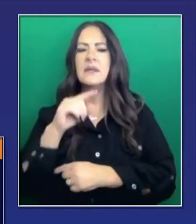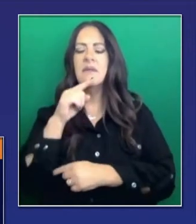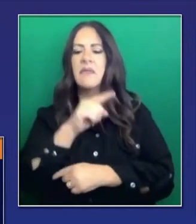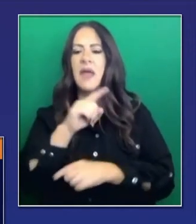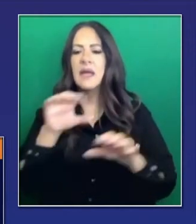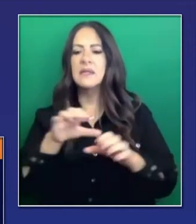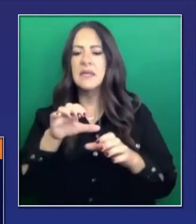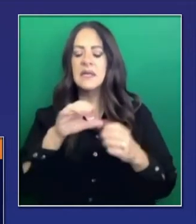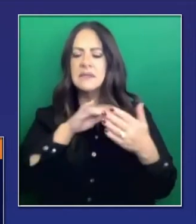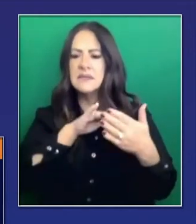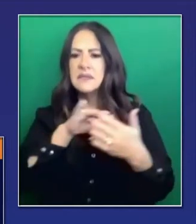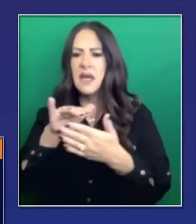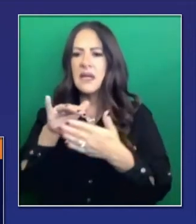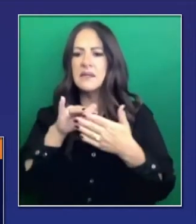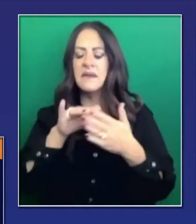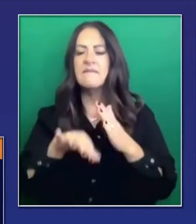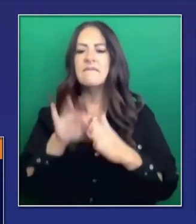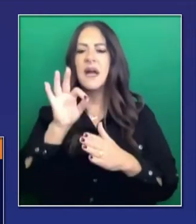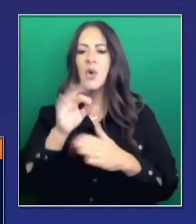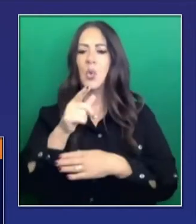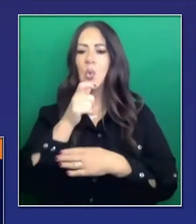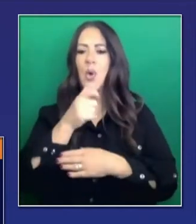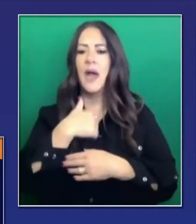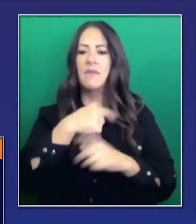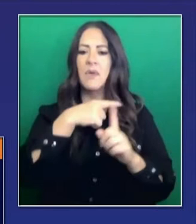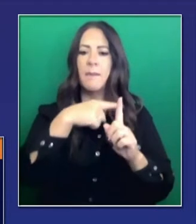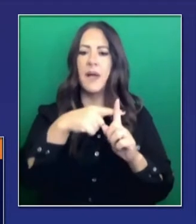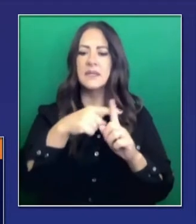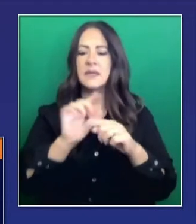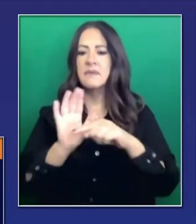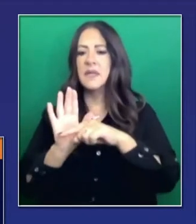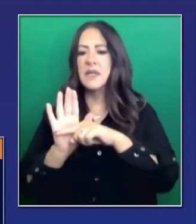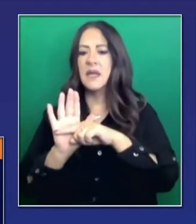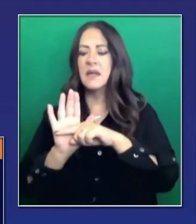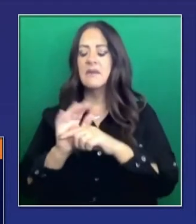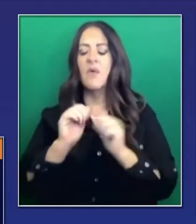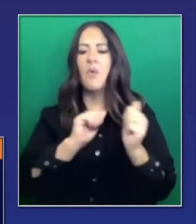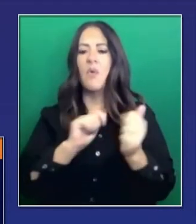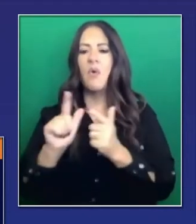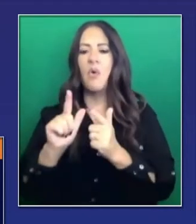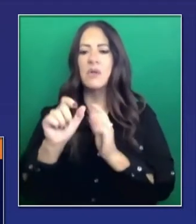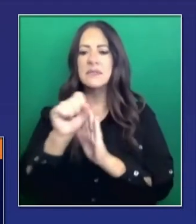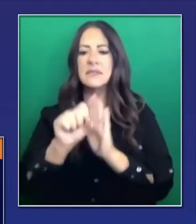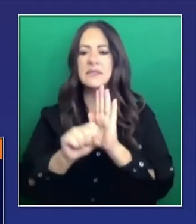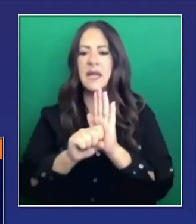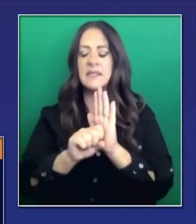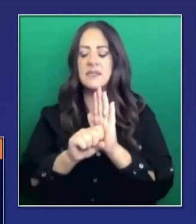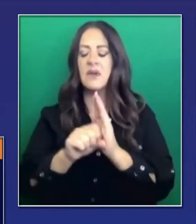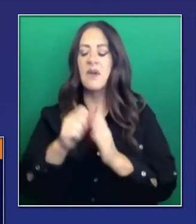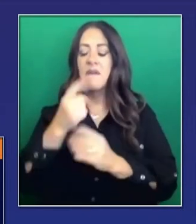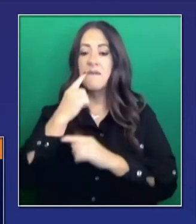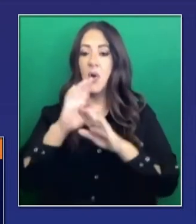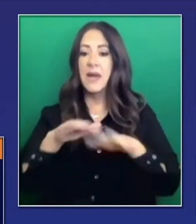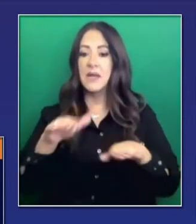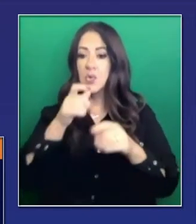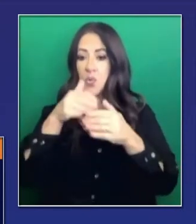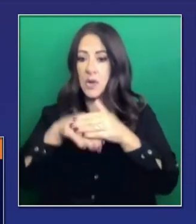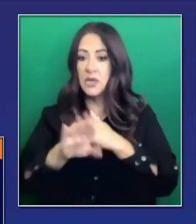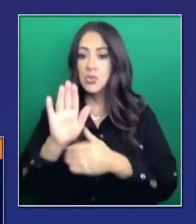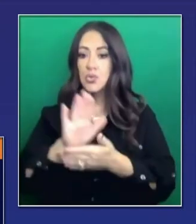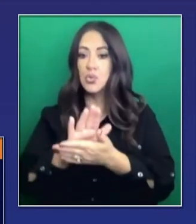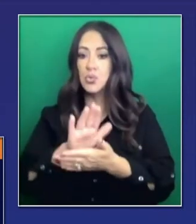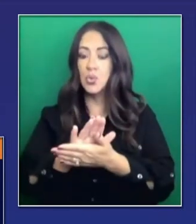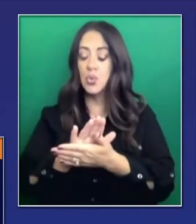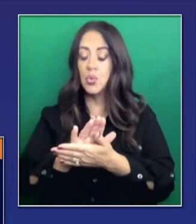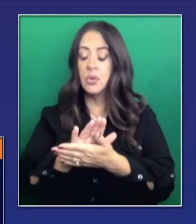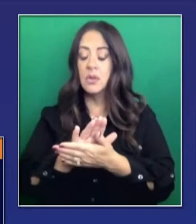de niños con pruebas positivas y negativas de COVID en dos estados, de ir a la escuela,